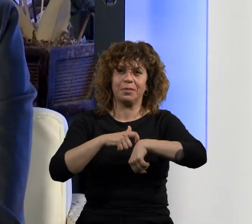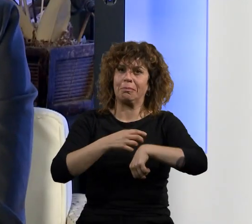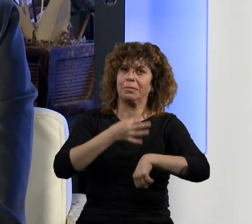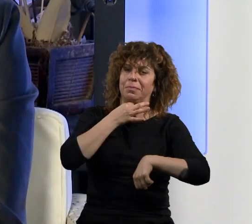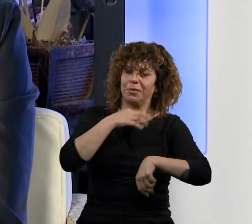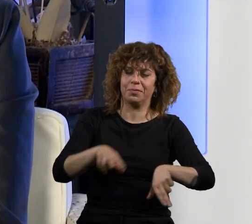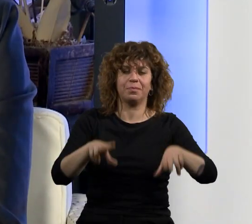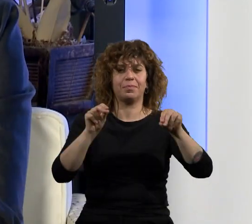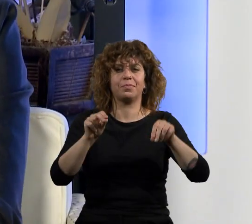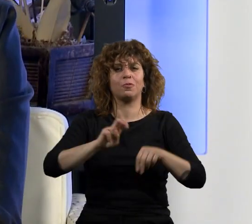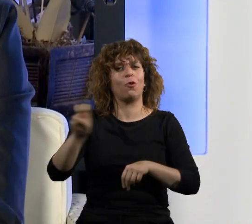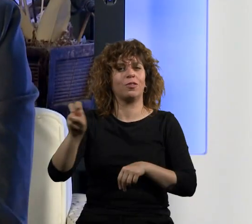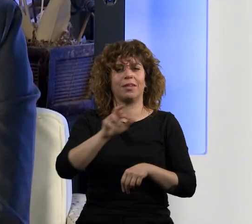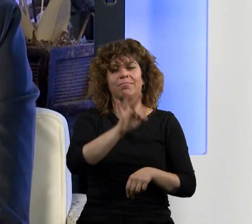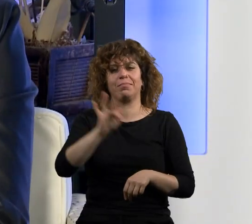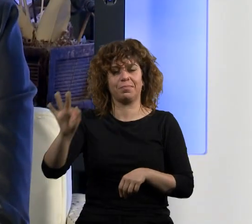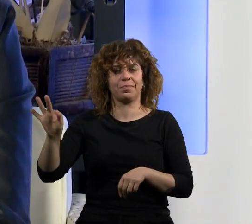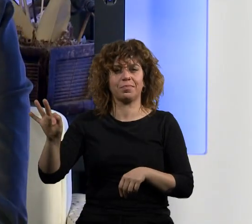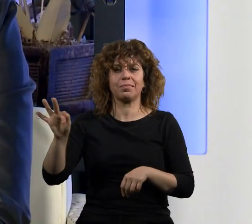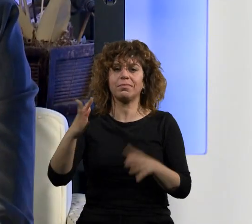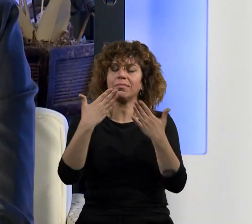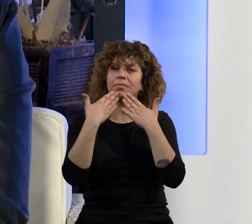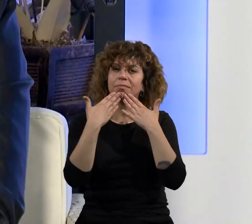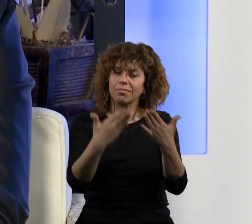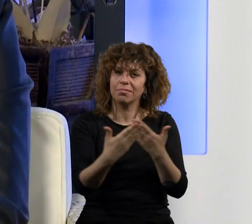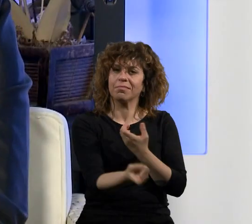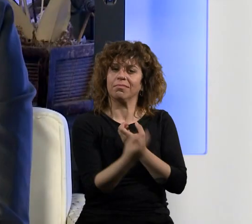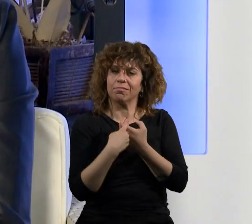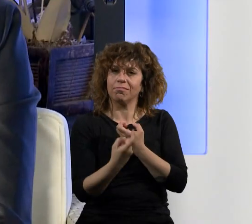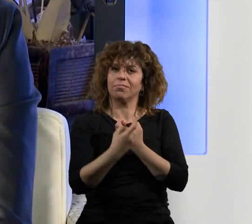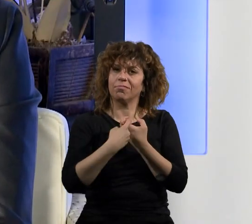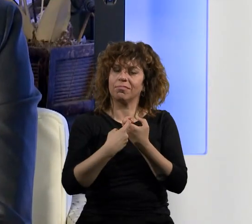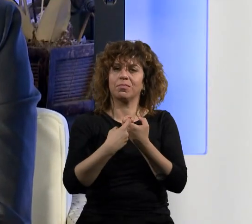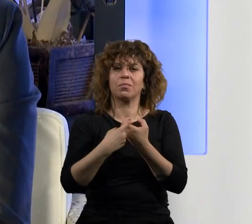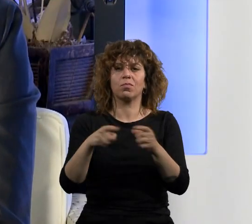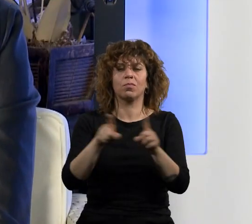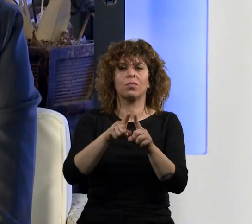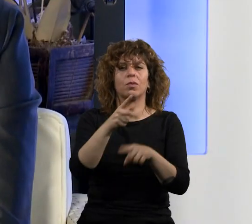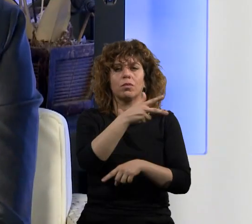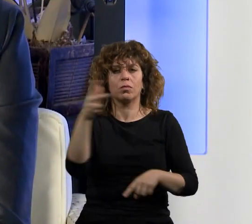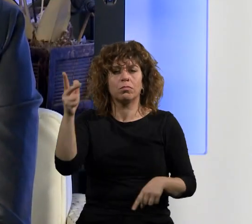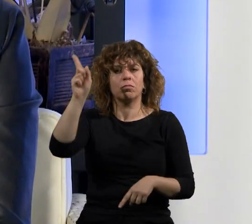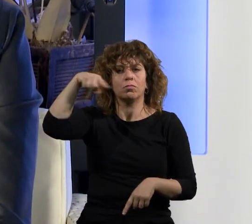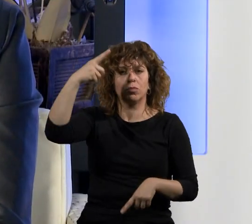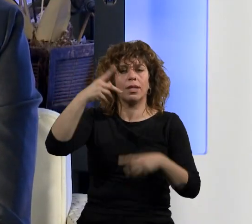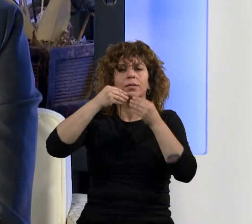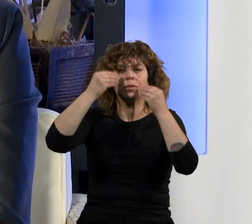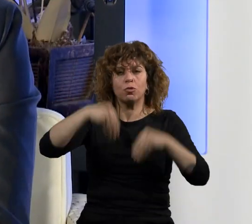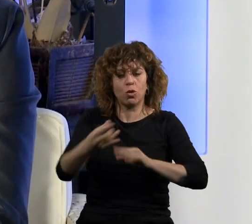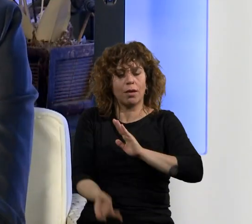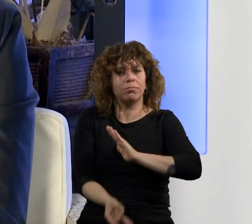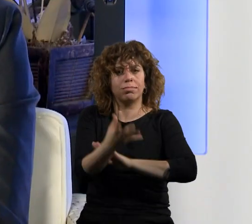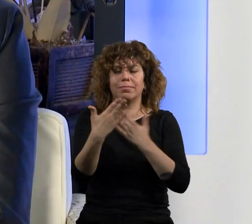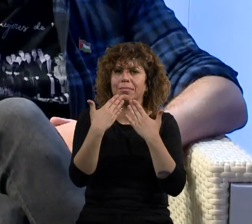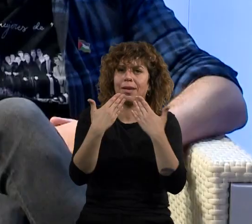otros protagonistas y nada, agradeceros a vosotros pues, por participar y por crear pues un documento histórico, ¿no? que bueno,